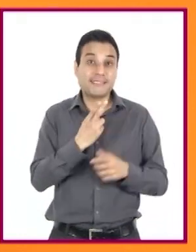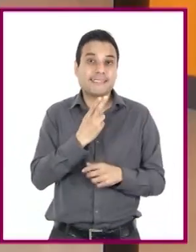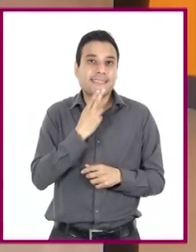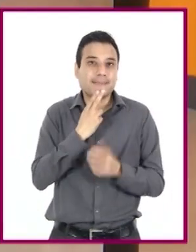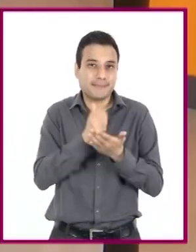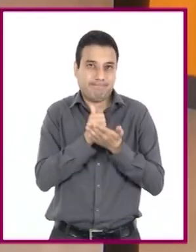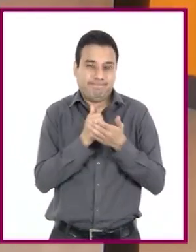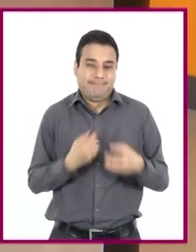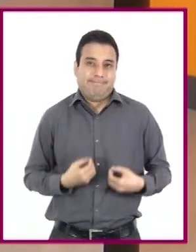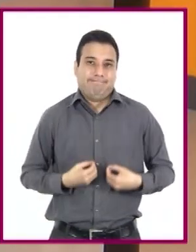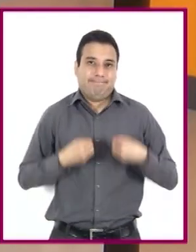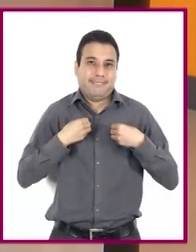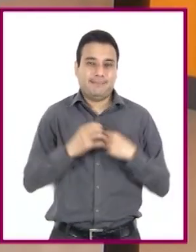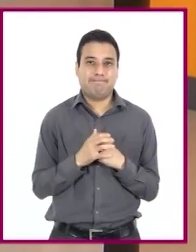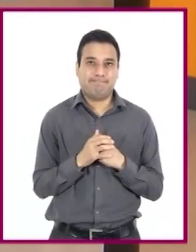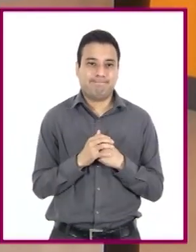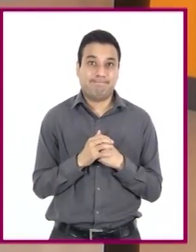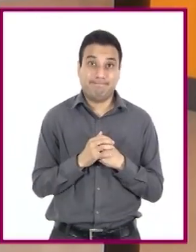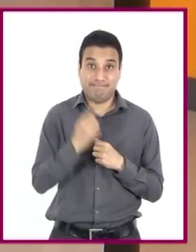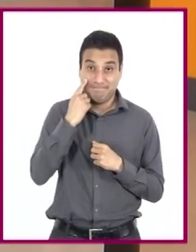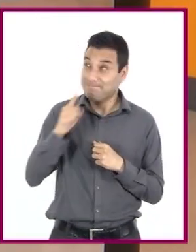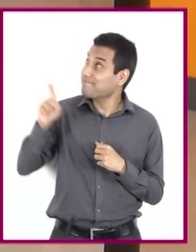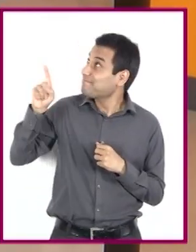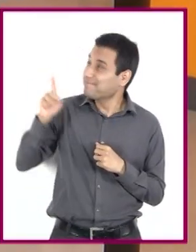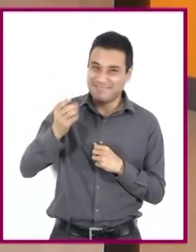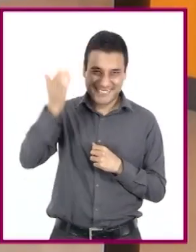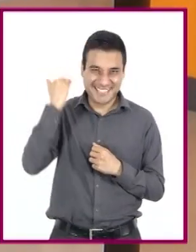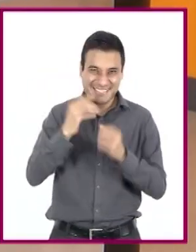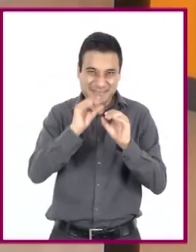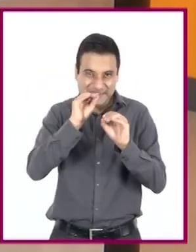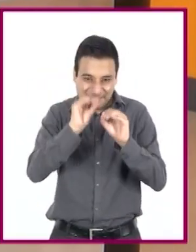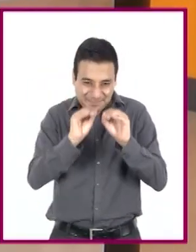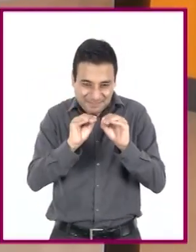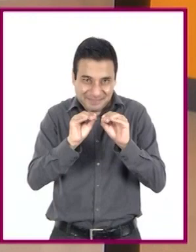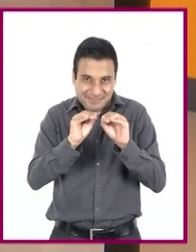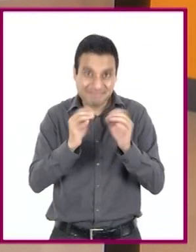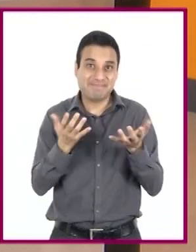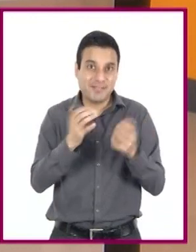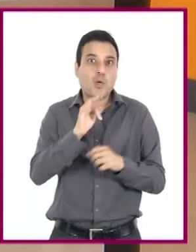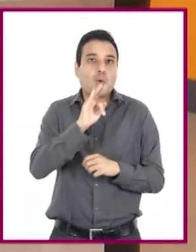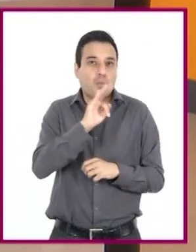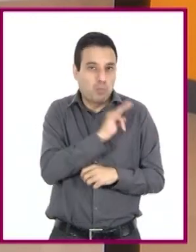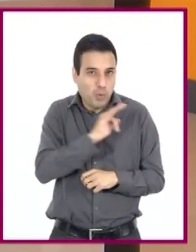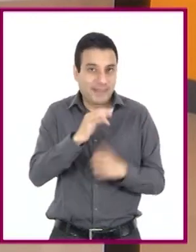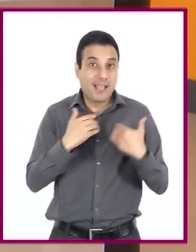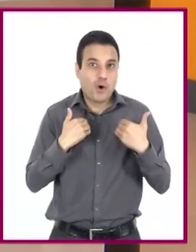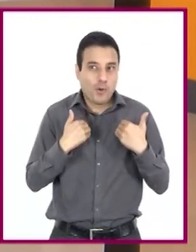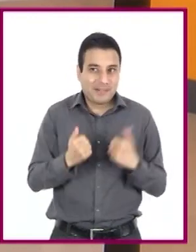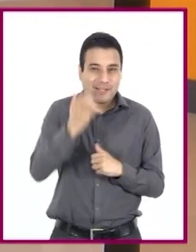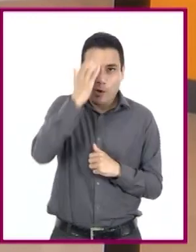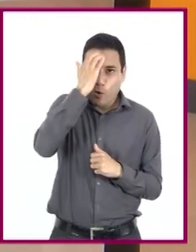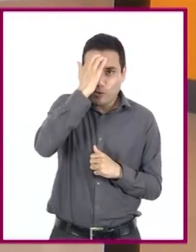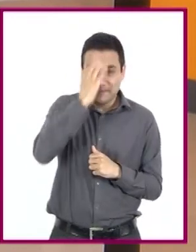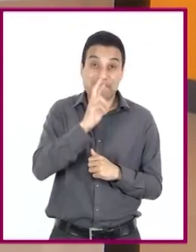complejos y que, gracias al modelo que realizamos, pudimos comprender y visualizar de mejor